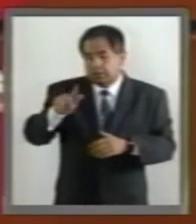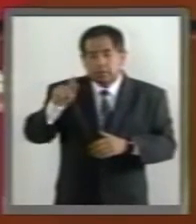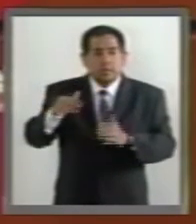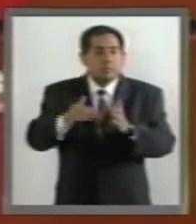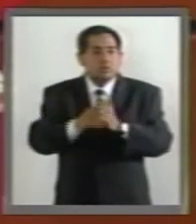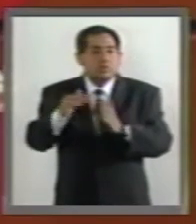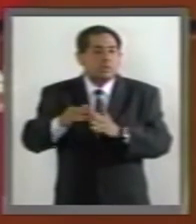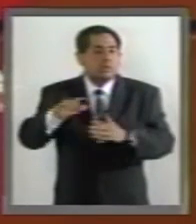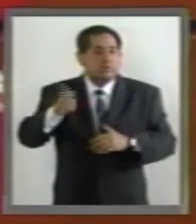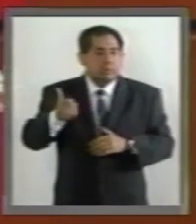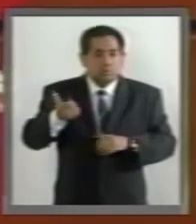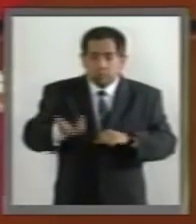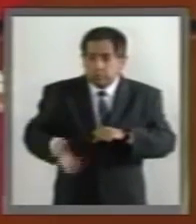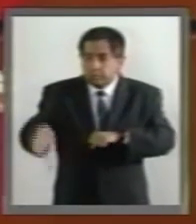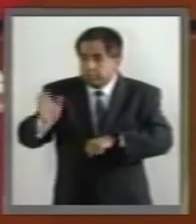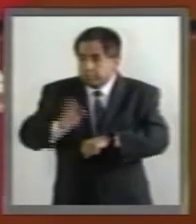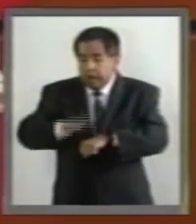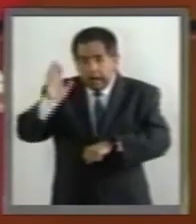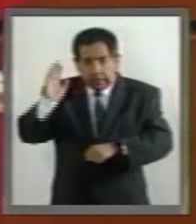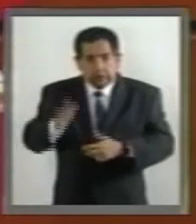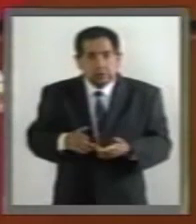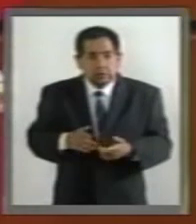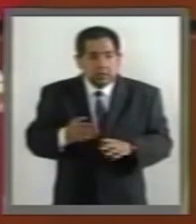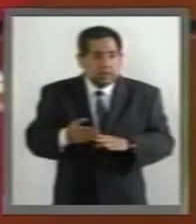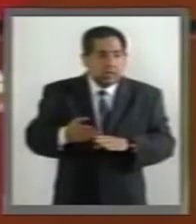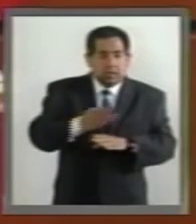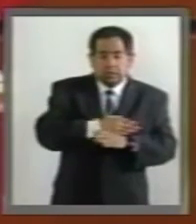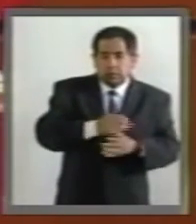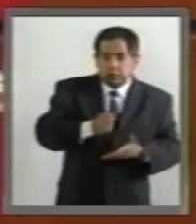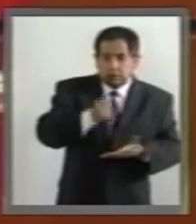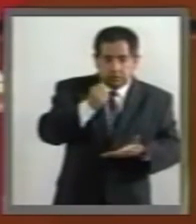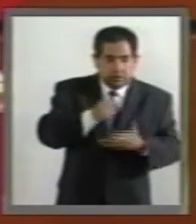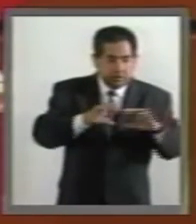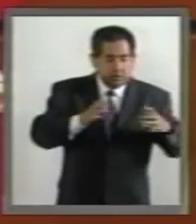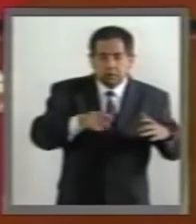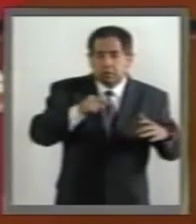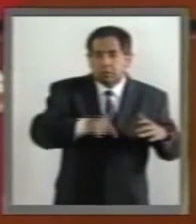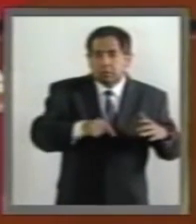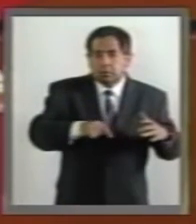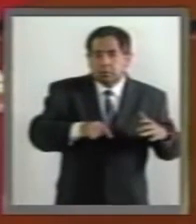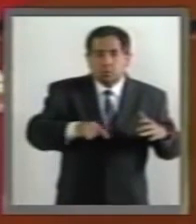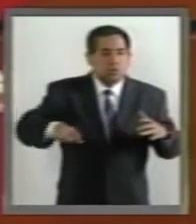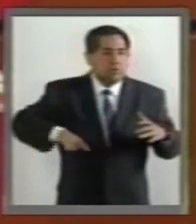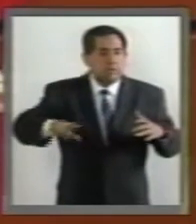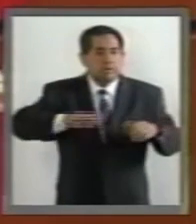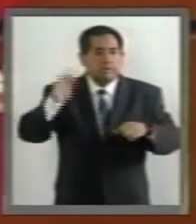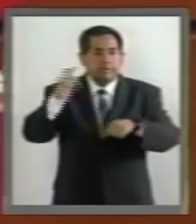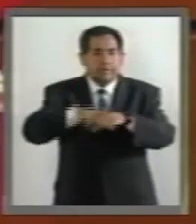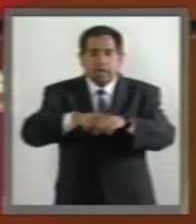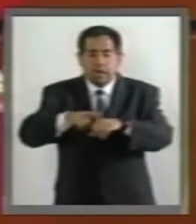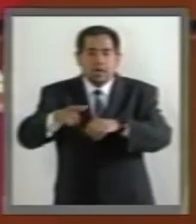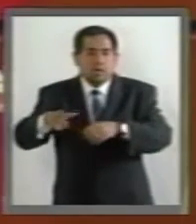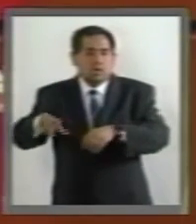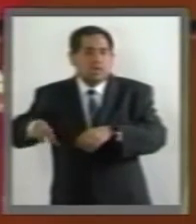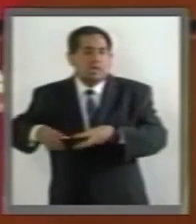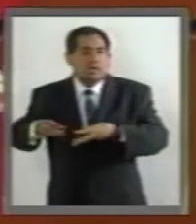22.570 millones de pesos más de lo que, en este caso, el gobierno federal gastó más